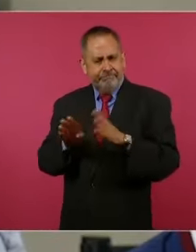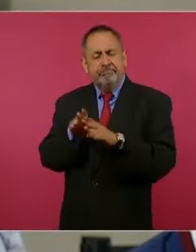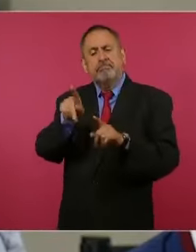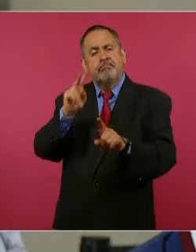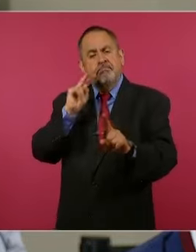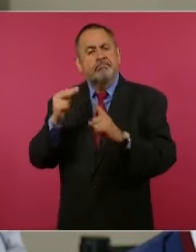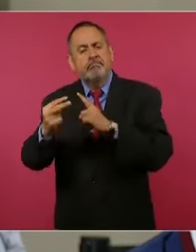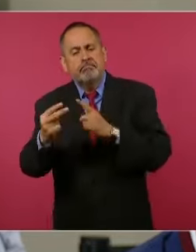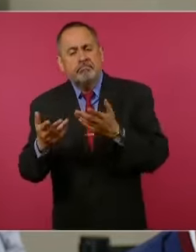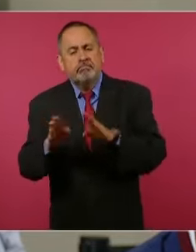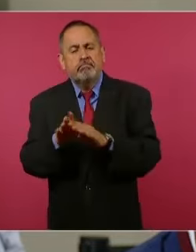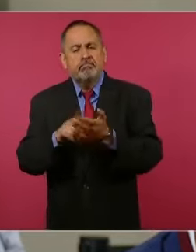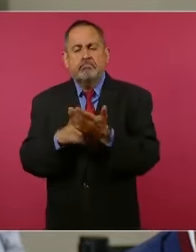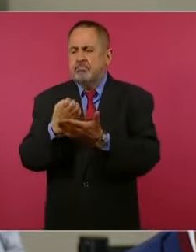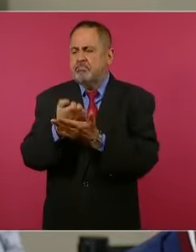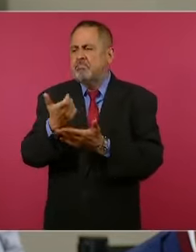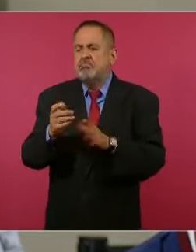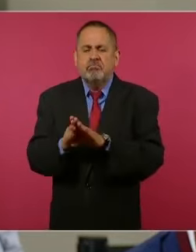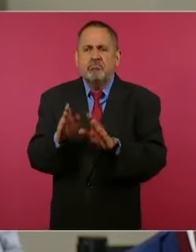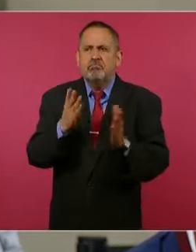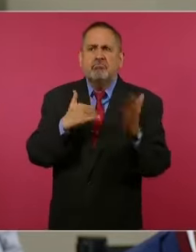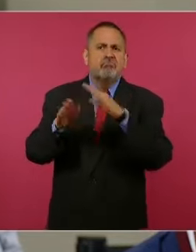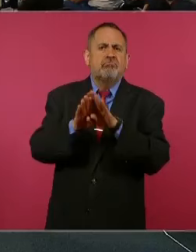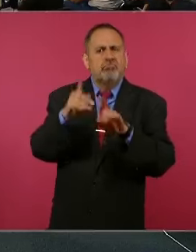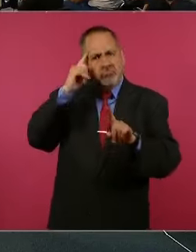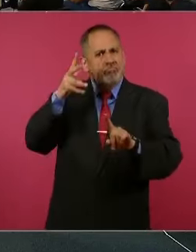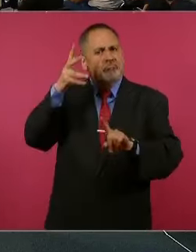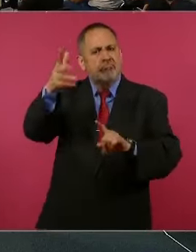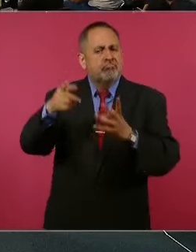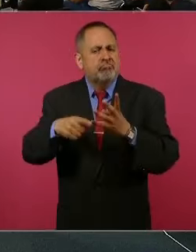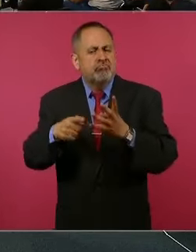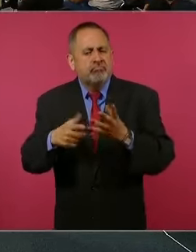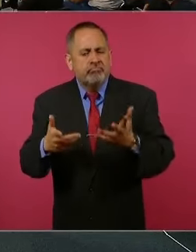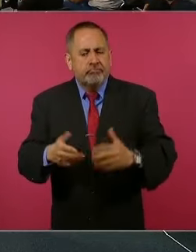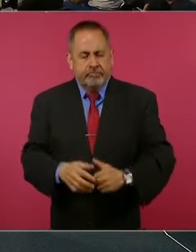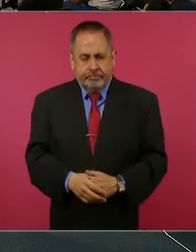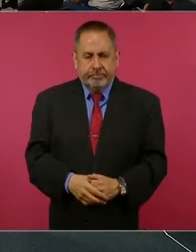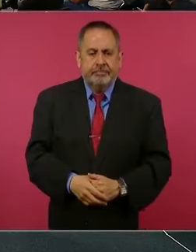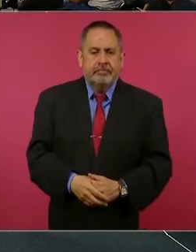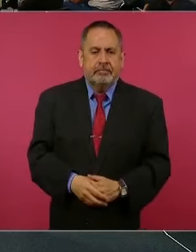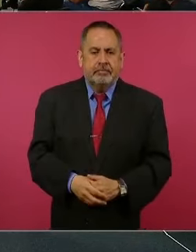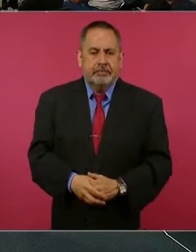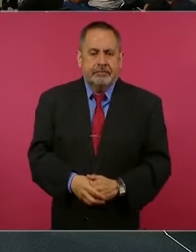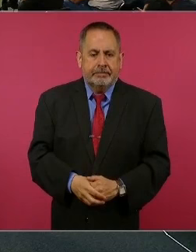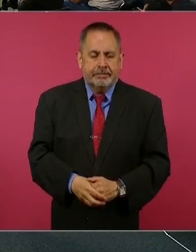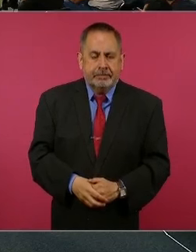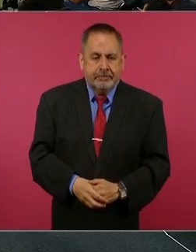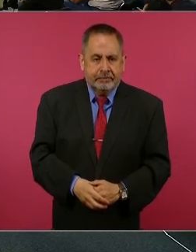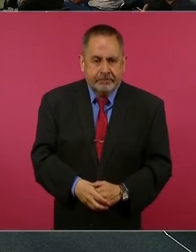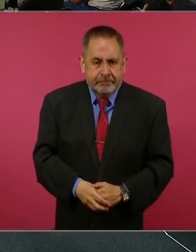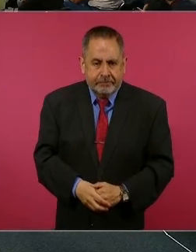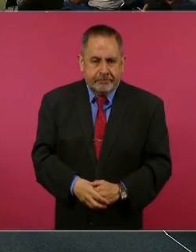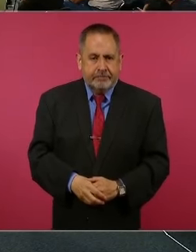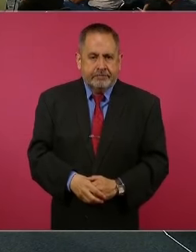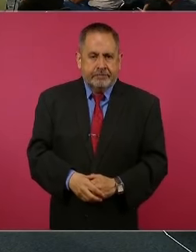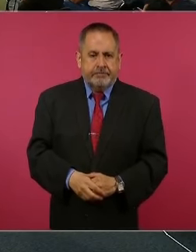está viendo en materia de economía y desarrollo hacia el futuro gracias yo pienso que está este explicado